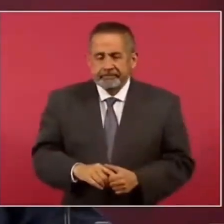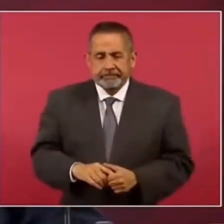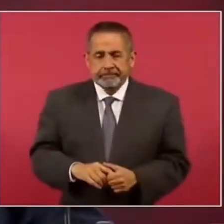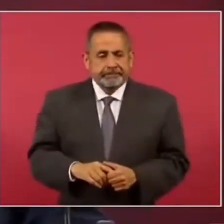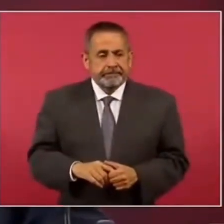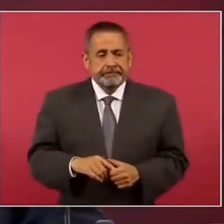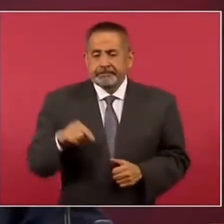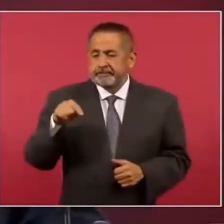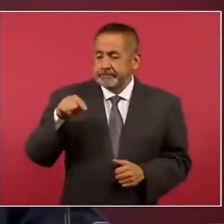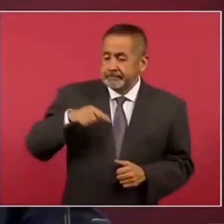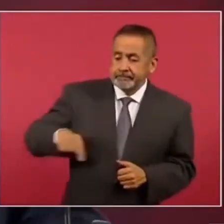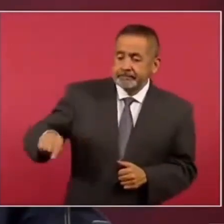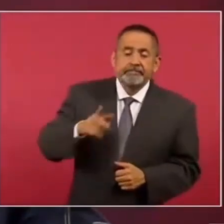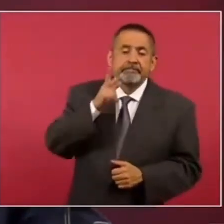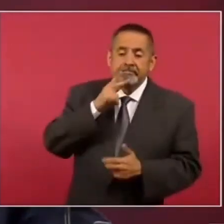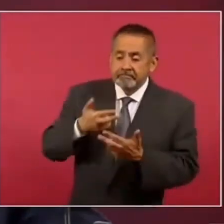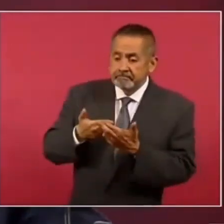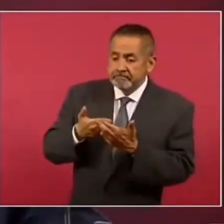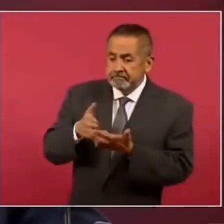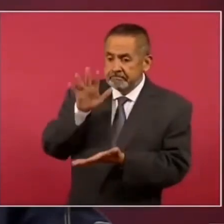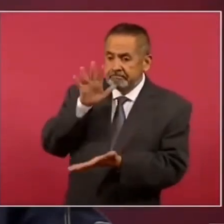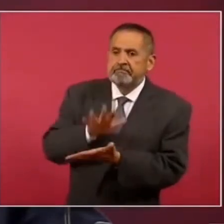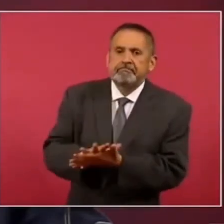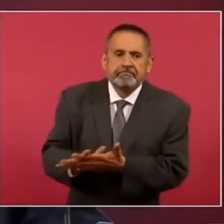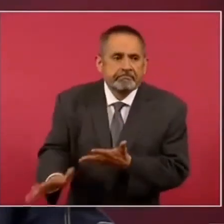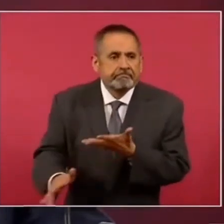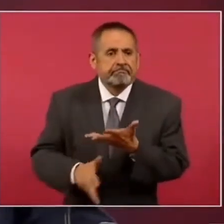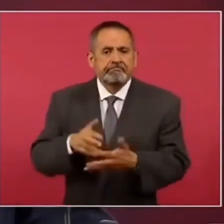Agotaron los yacimientos petroleros,